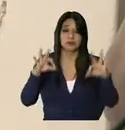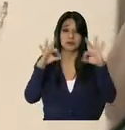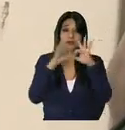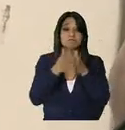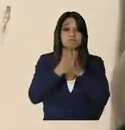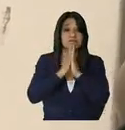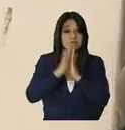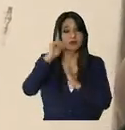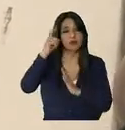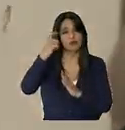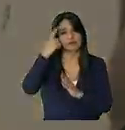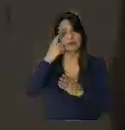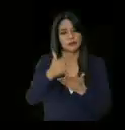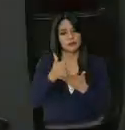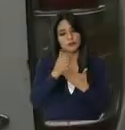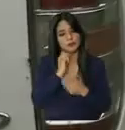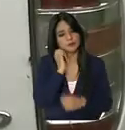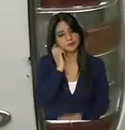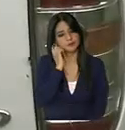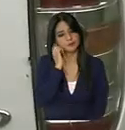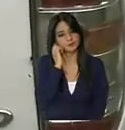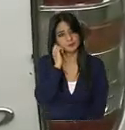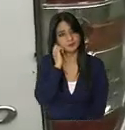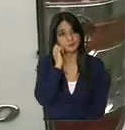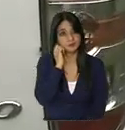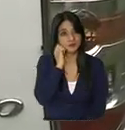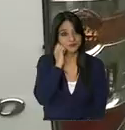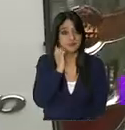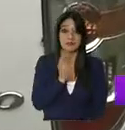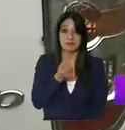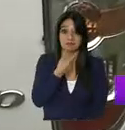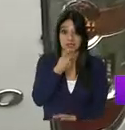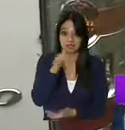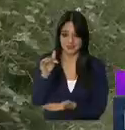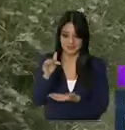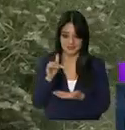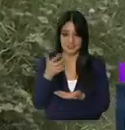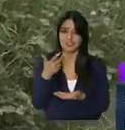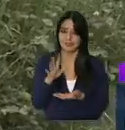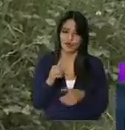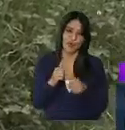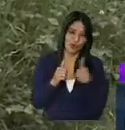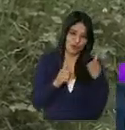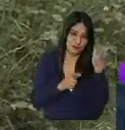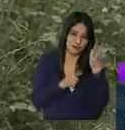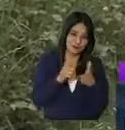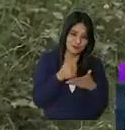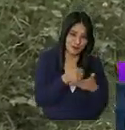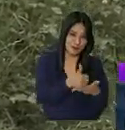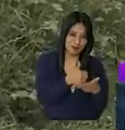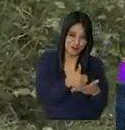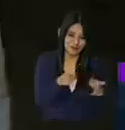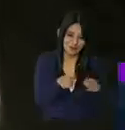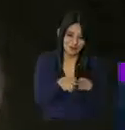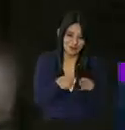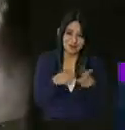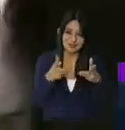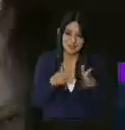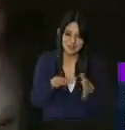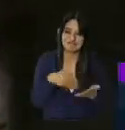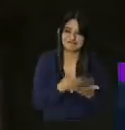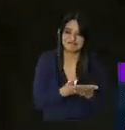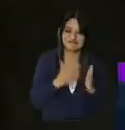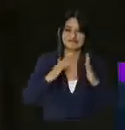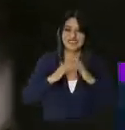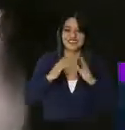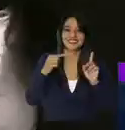gobierno que ayude. Con medicinas suficientes incluso para ayudar otros casos igualmente necesitados, llegamos hasta la